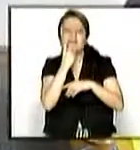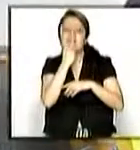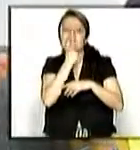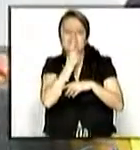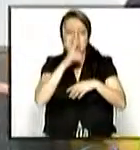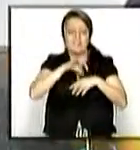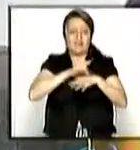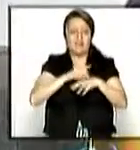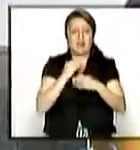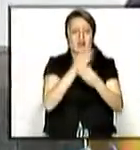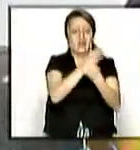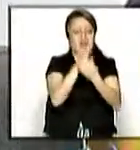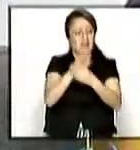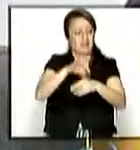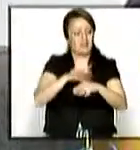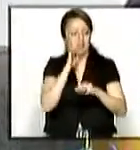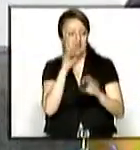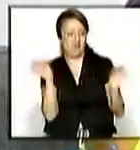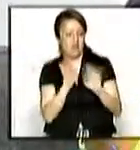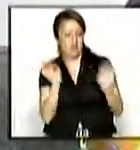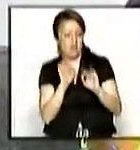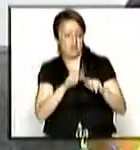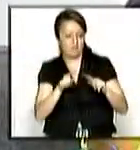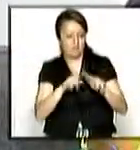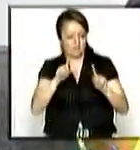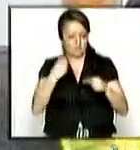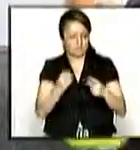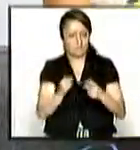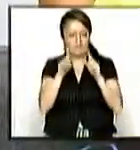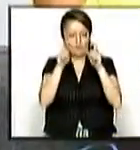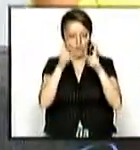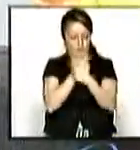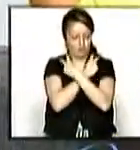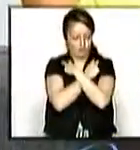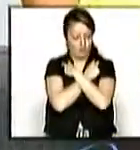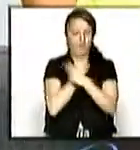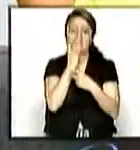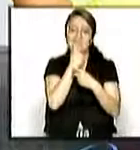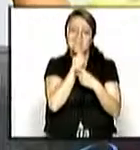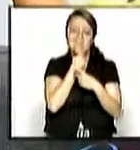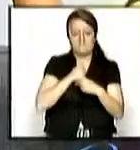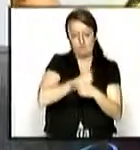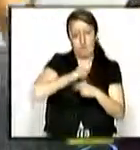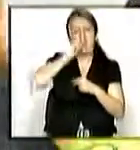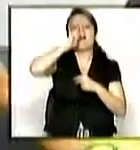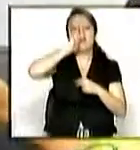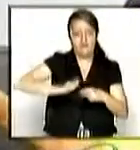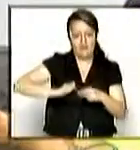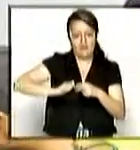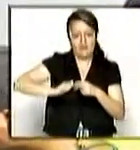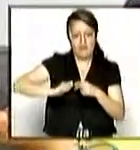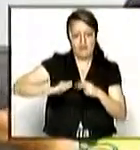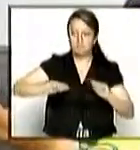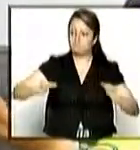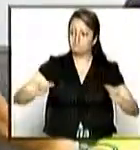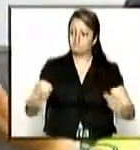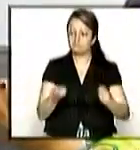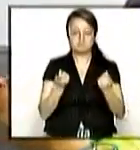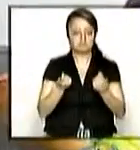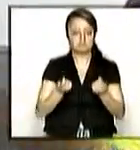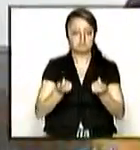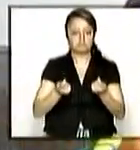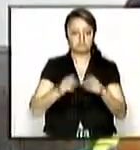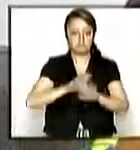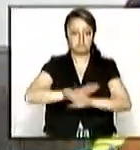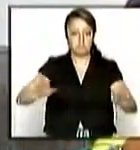muchísimos médicos y nadie me había hecho tomar una radiografía panorámica y usted me dice que me saque este diente y se me solucionó el